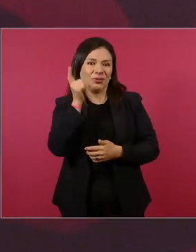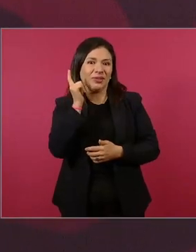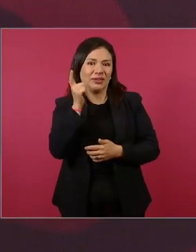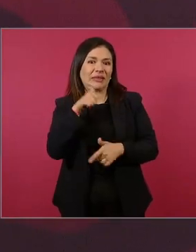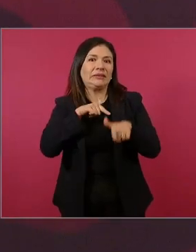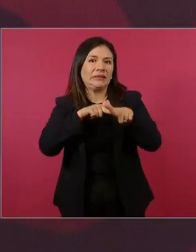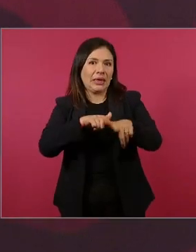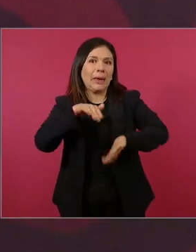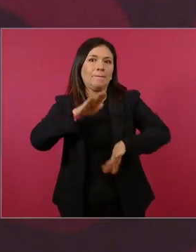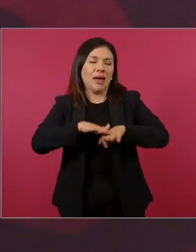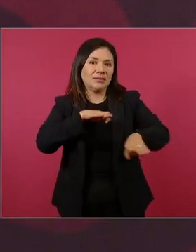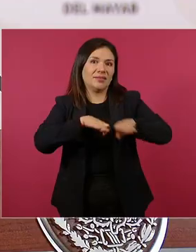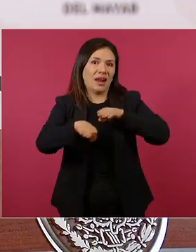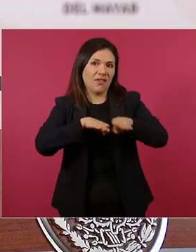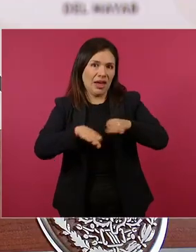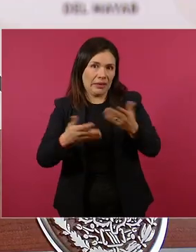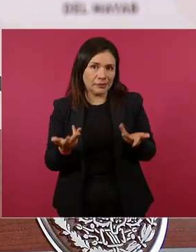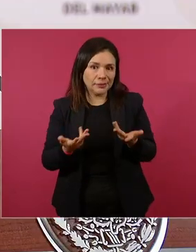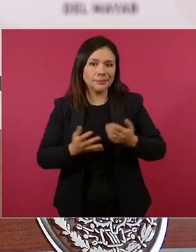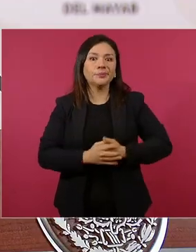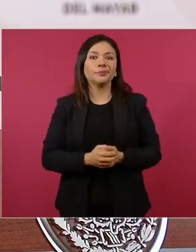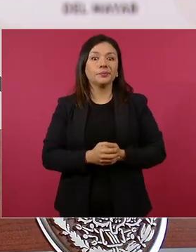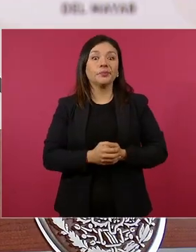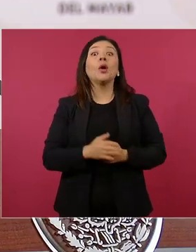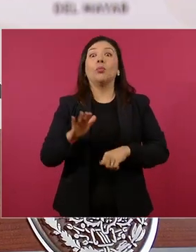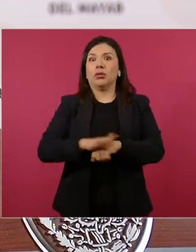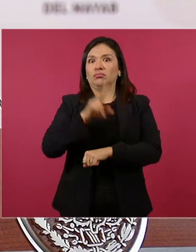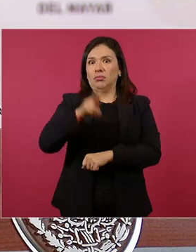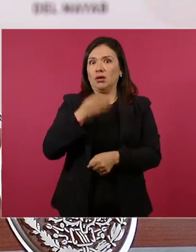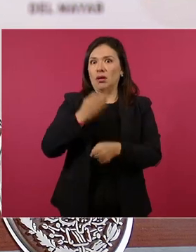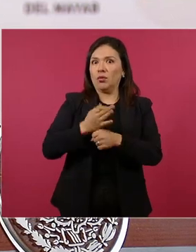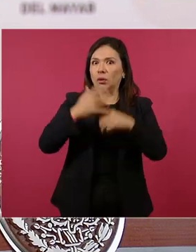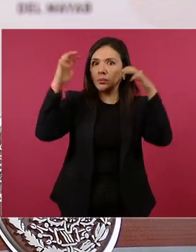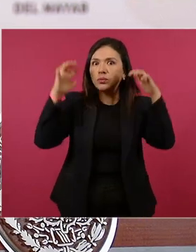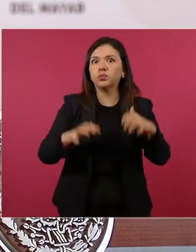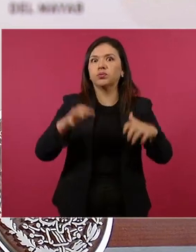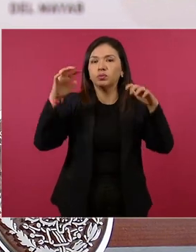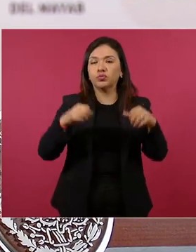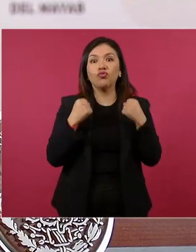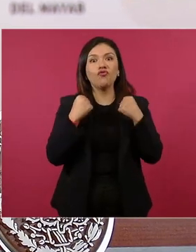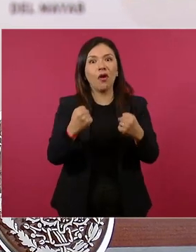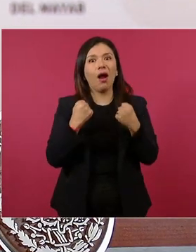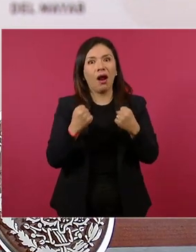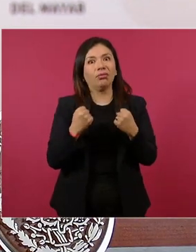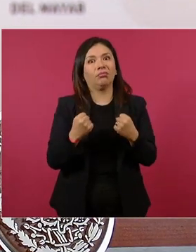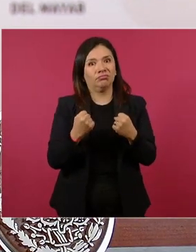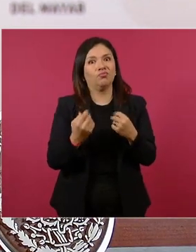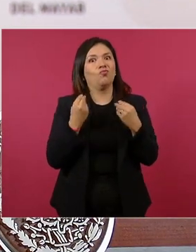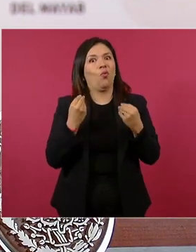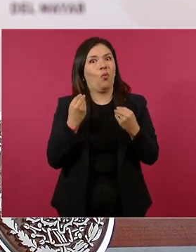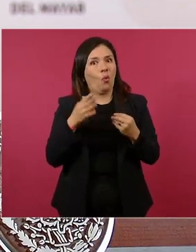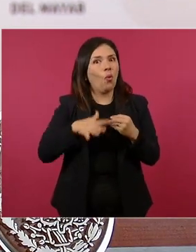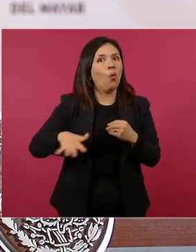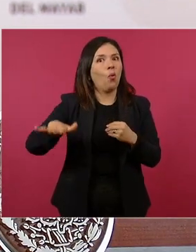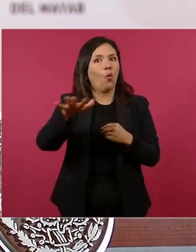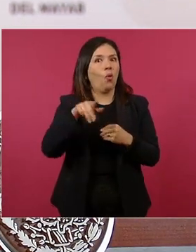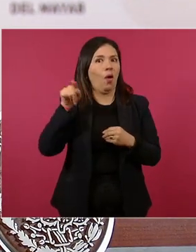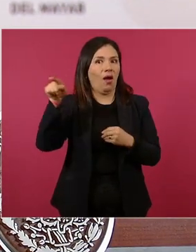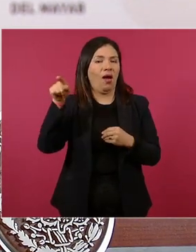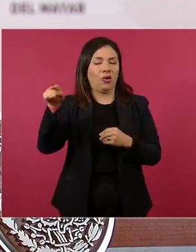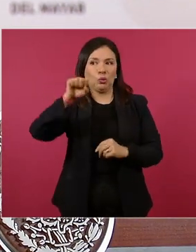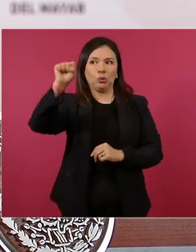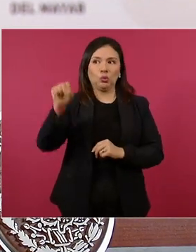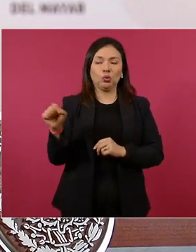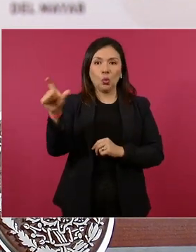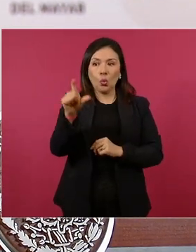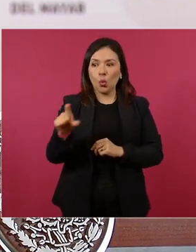nos permita trabajar, porque está lloviendo bastante en la península